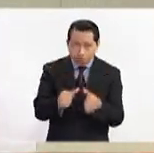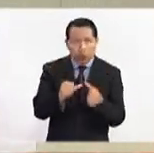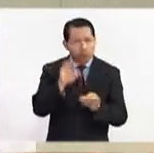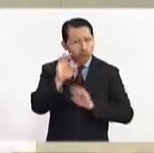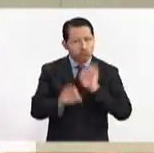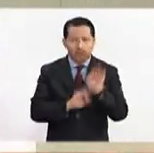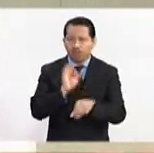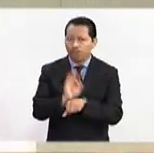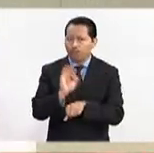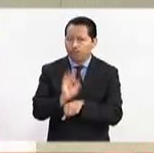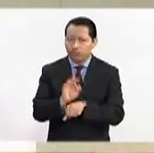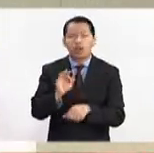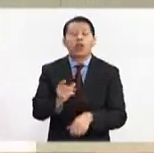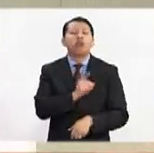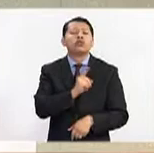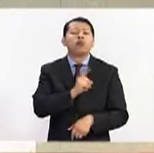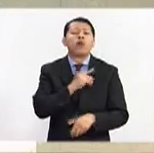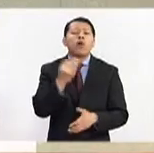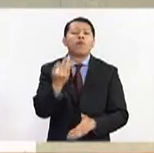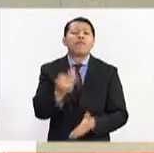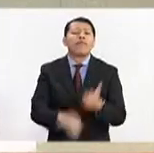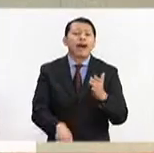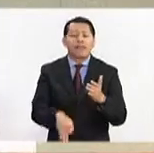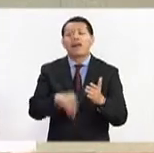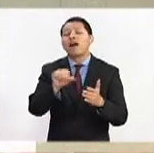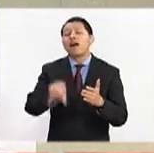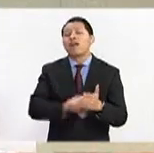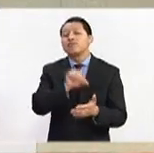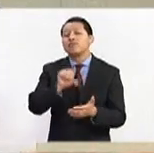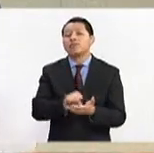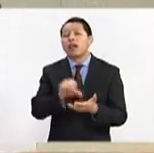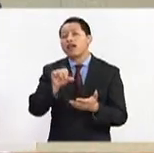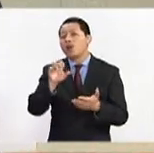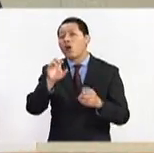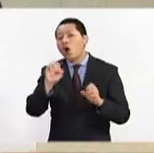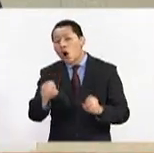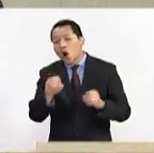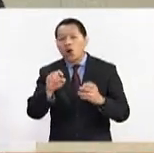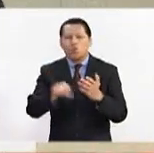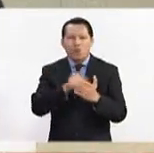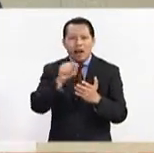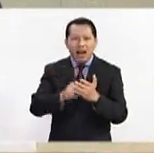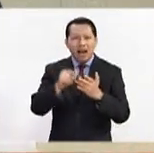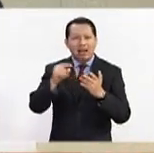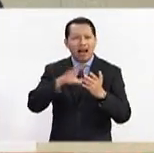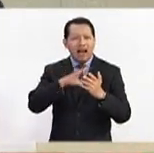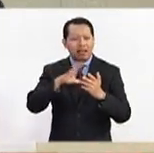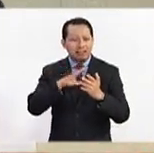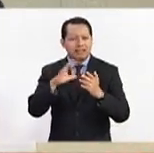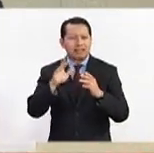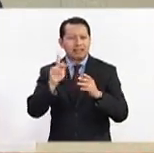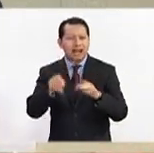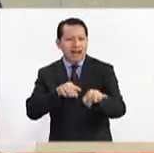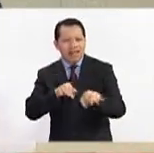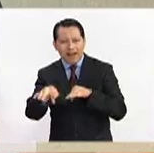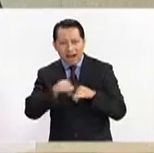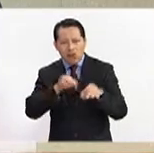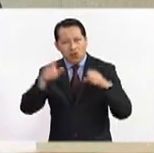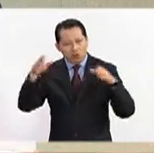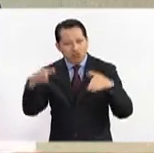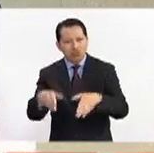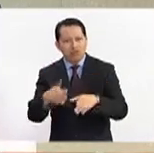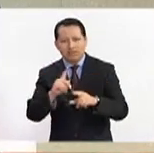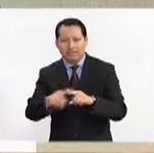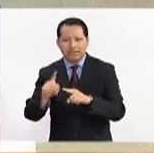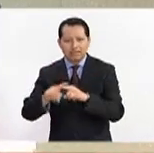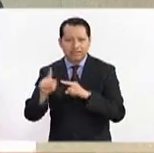Solamente estamos pendientes en los centros o en la zona cero, en las zonas de trabajo específico,